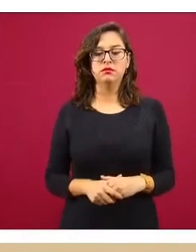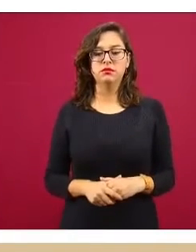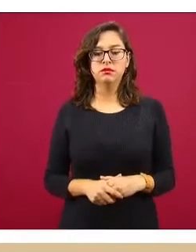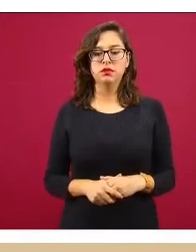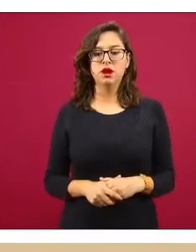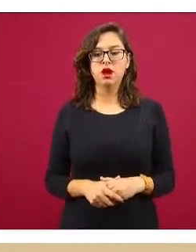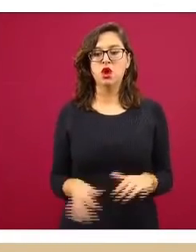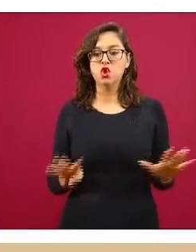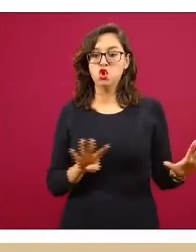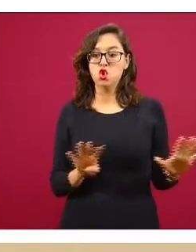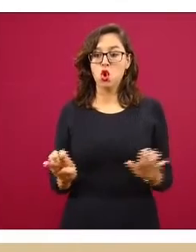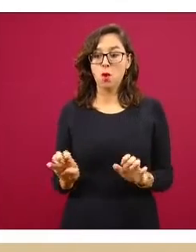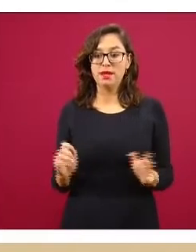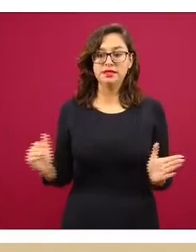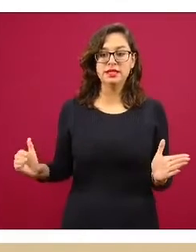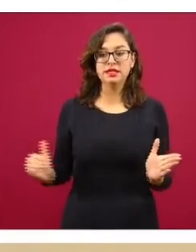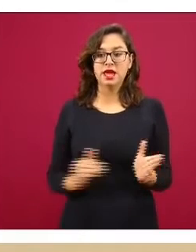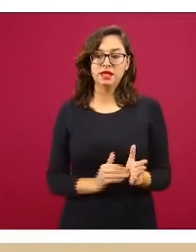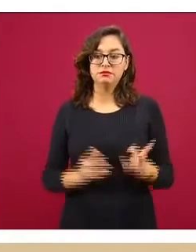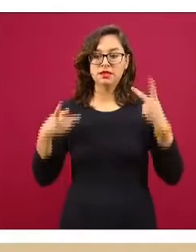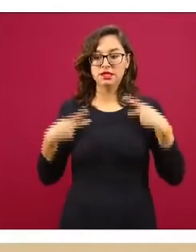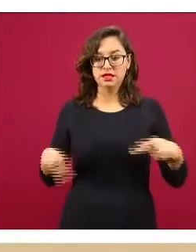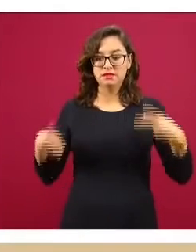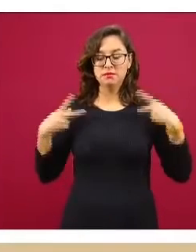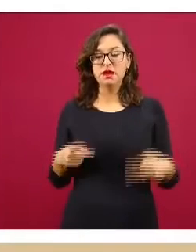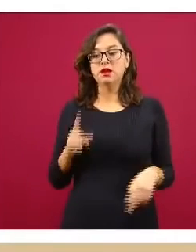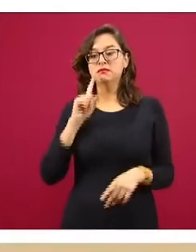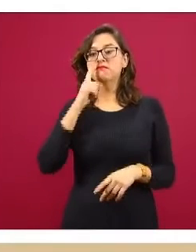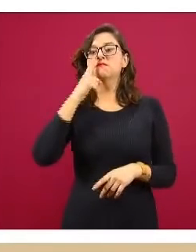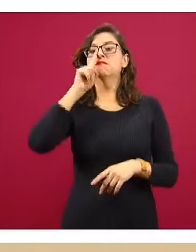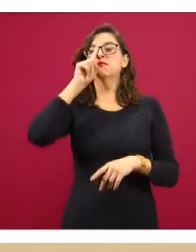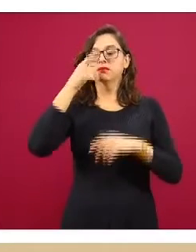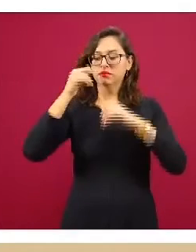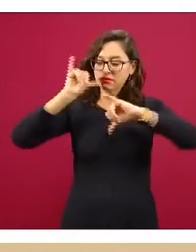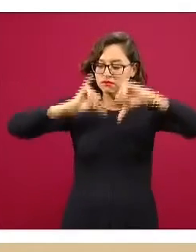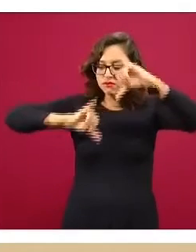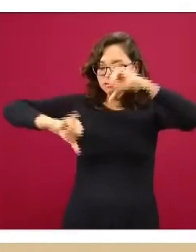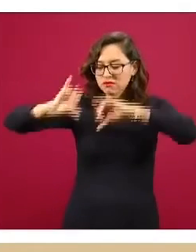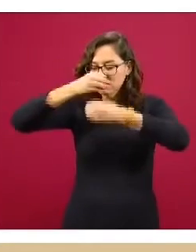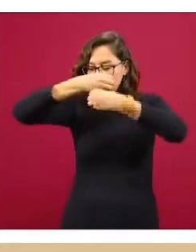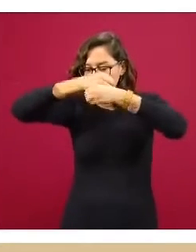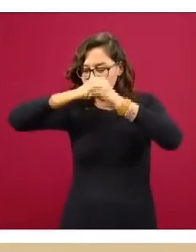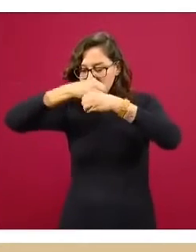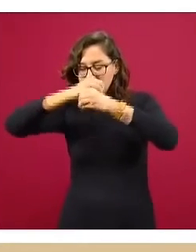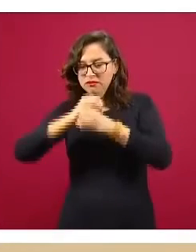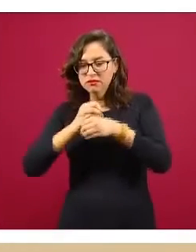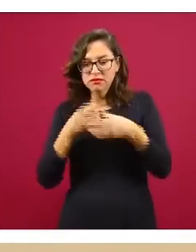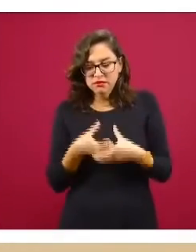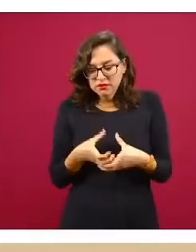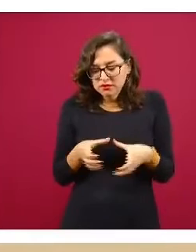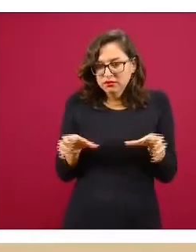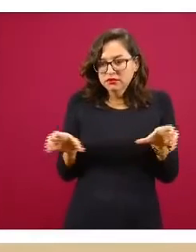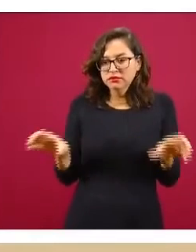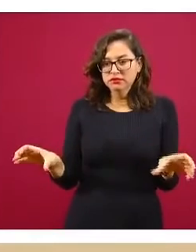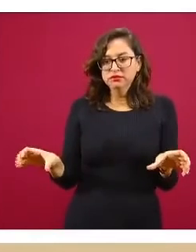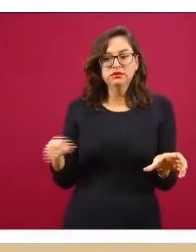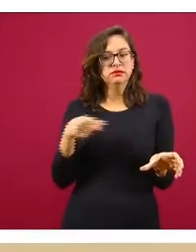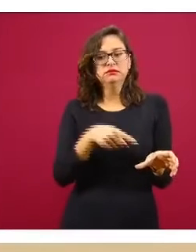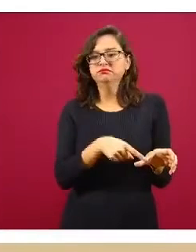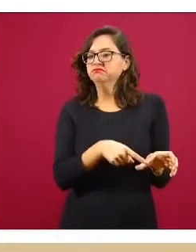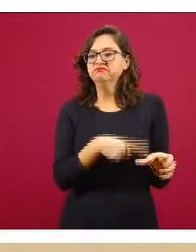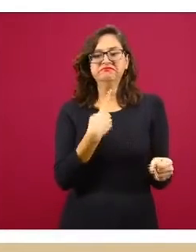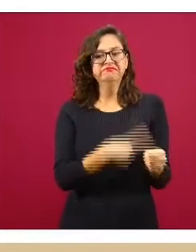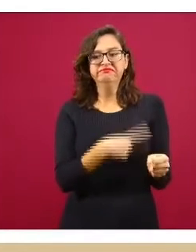de 900.000 personas que han entrado al protocolo de estudio, hay un grupo importante que después de la prueba